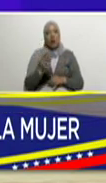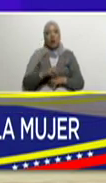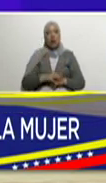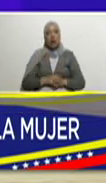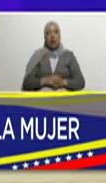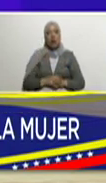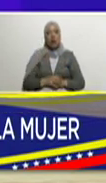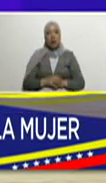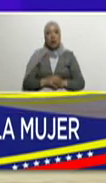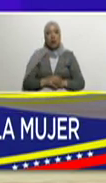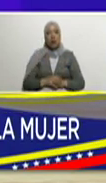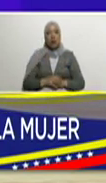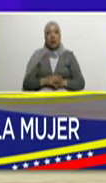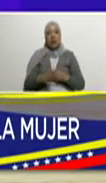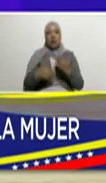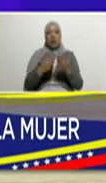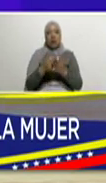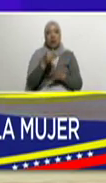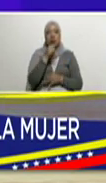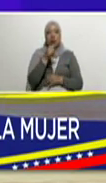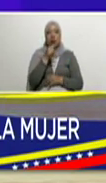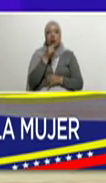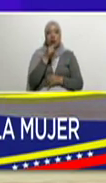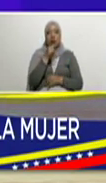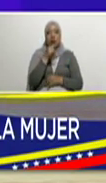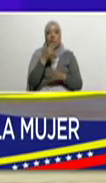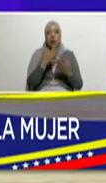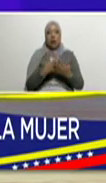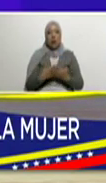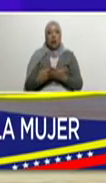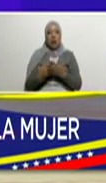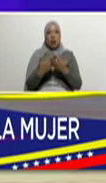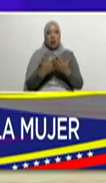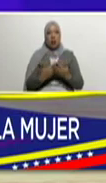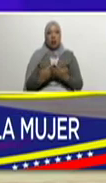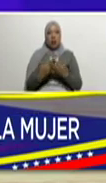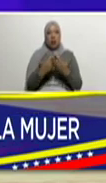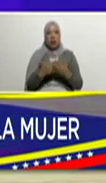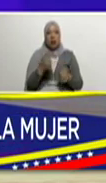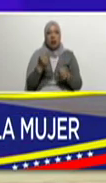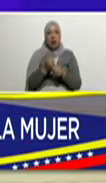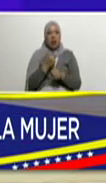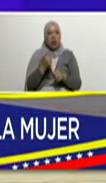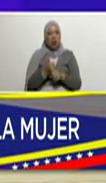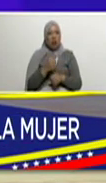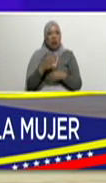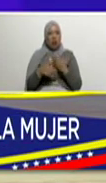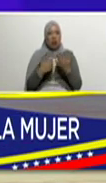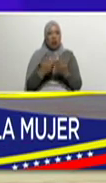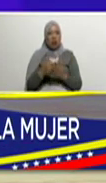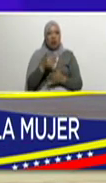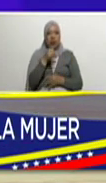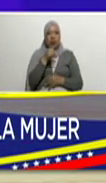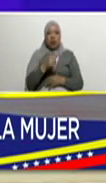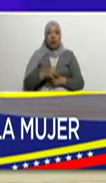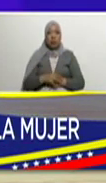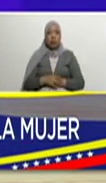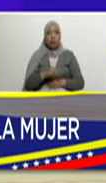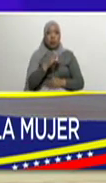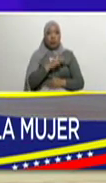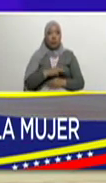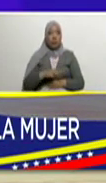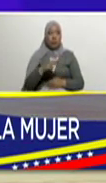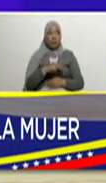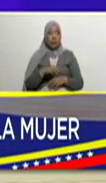docente, trabajadores, obreros, a todas las estudiantes, ¿no? Y ministra de